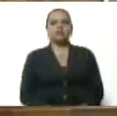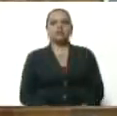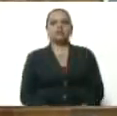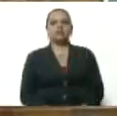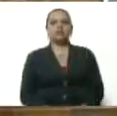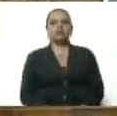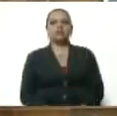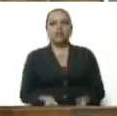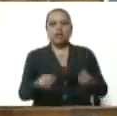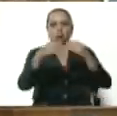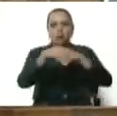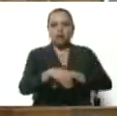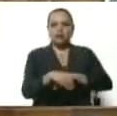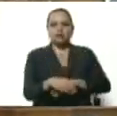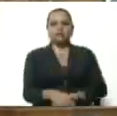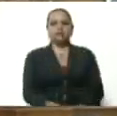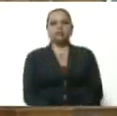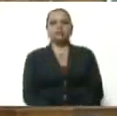el acuerdo.